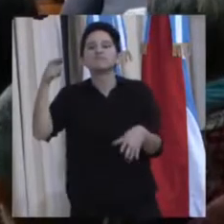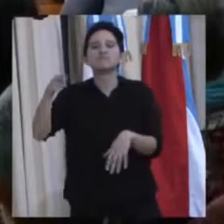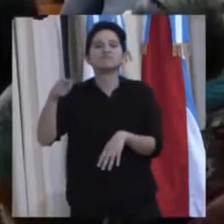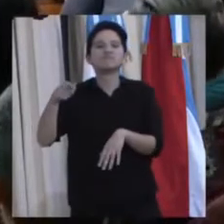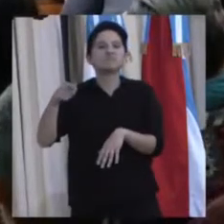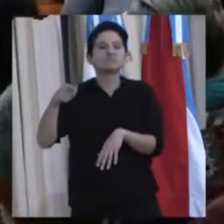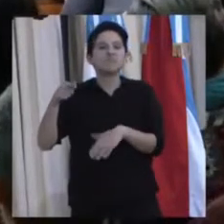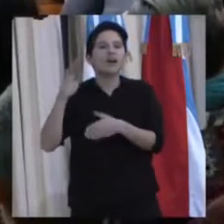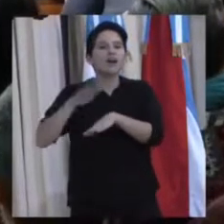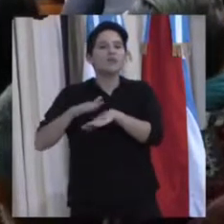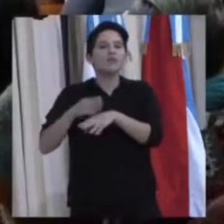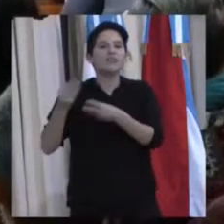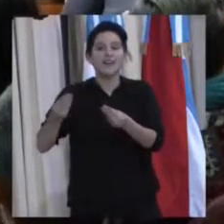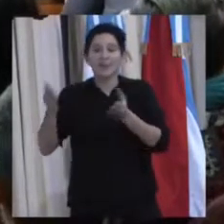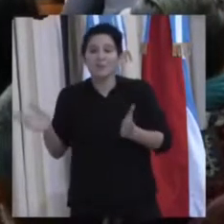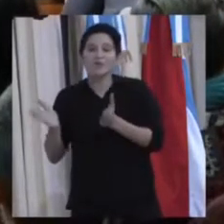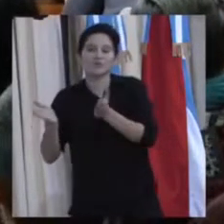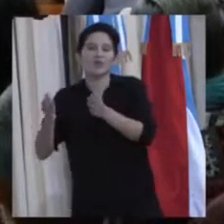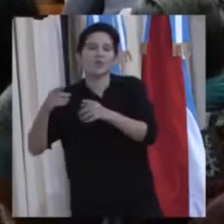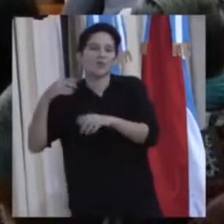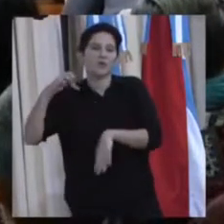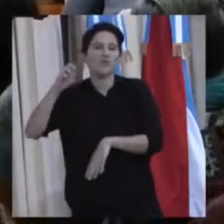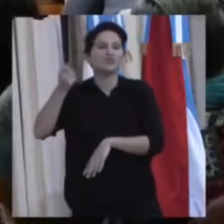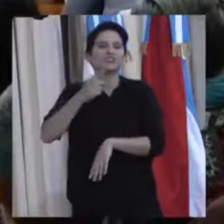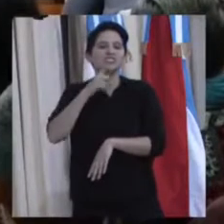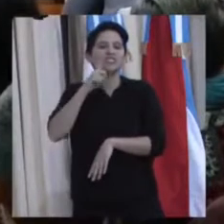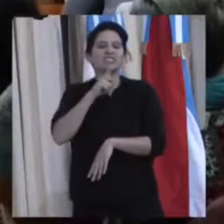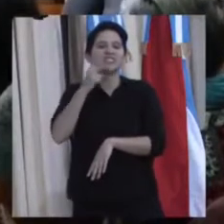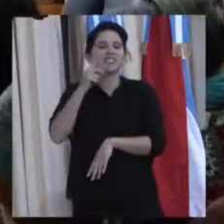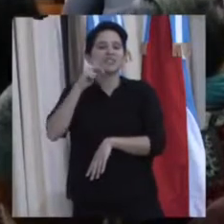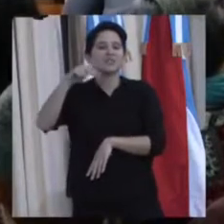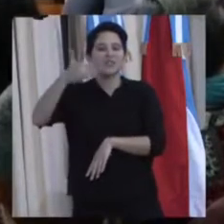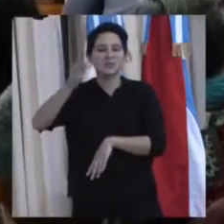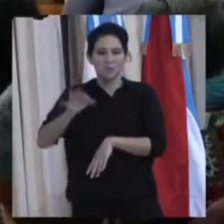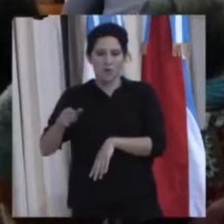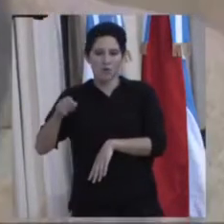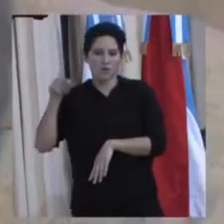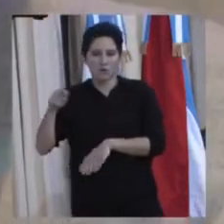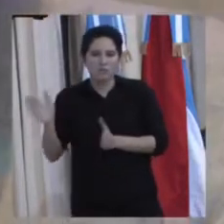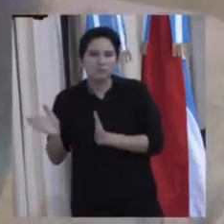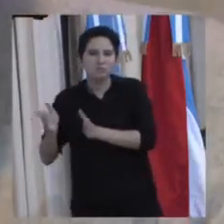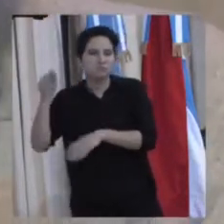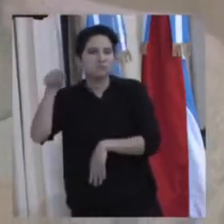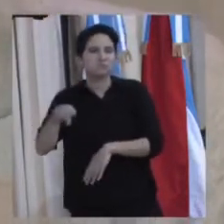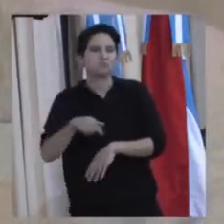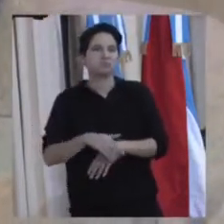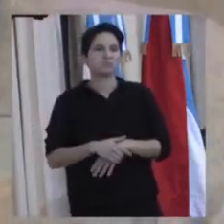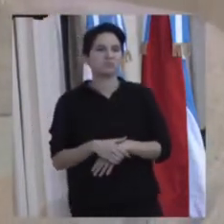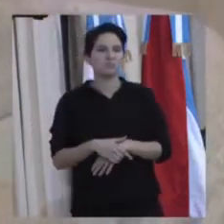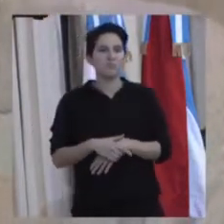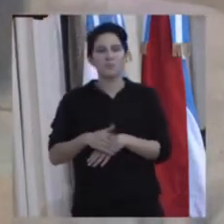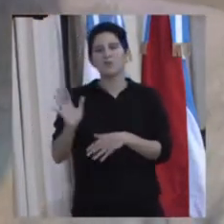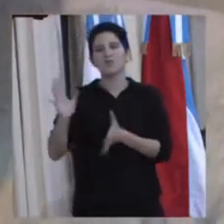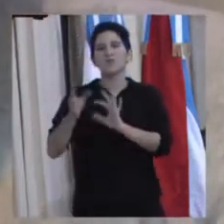civilizatorio impulsado por el positivismo, por el liberalismo y por la cultura científica, decía Ibarguren, cito, el siglo